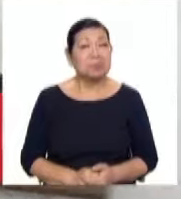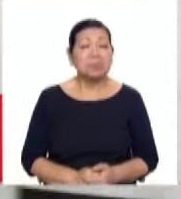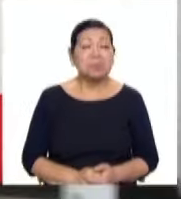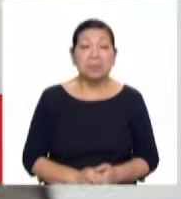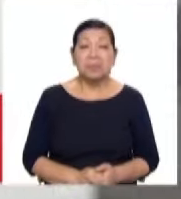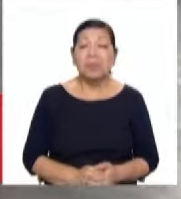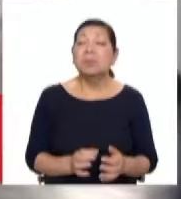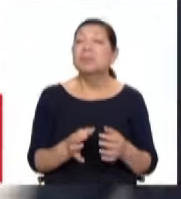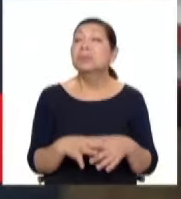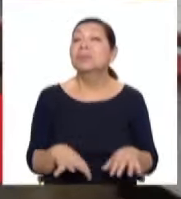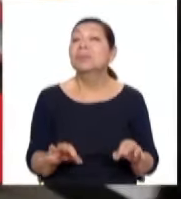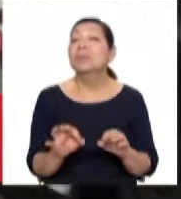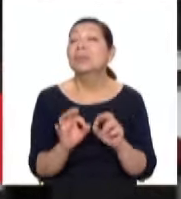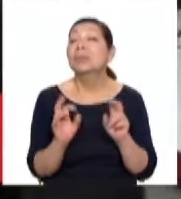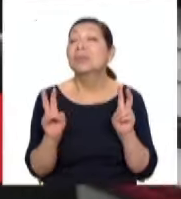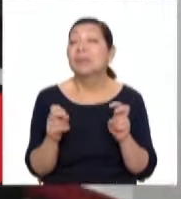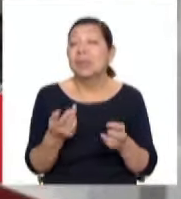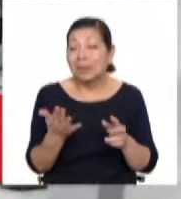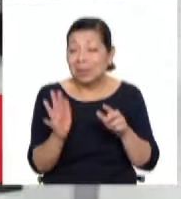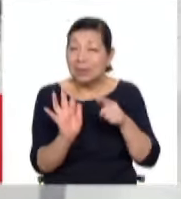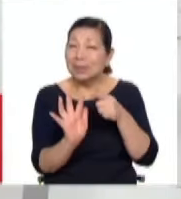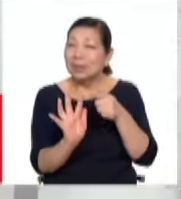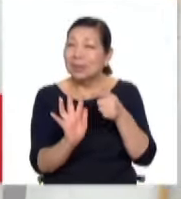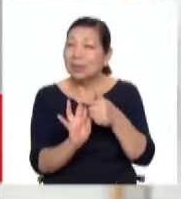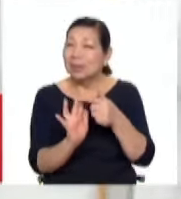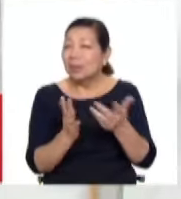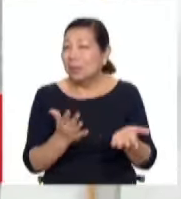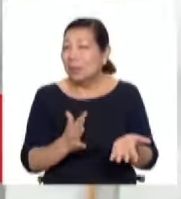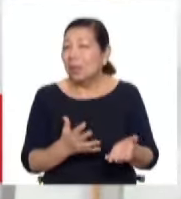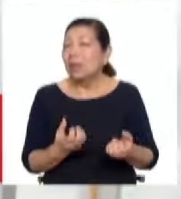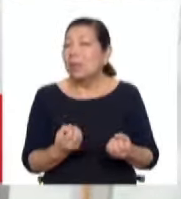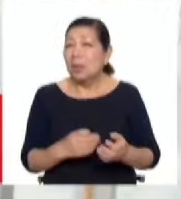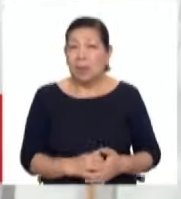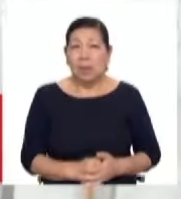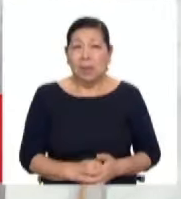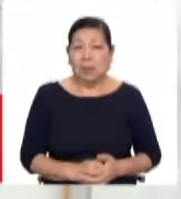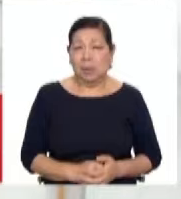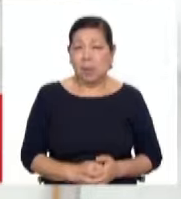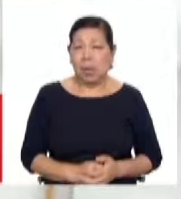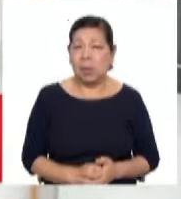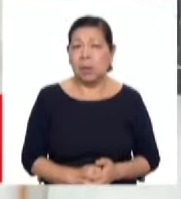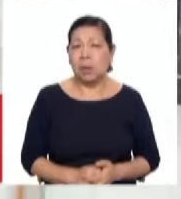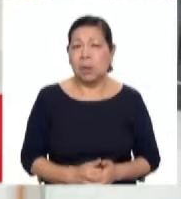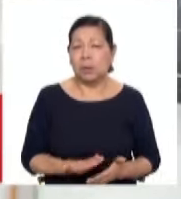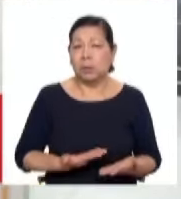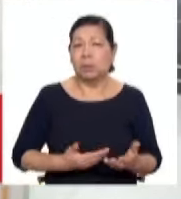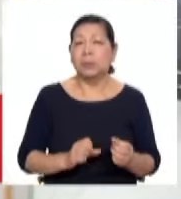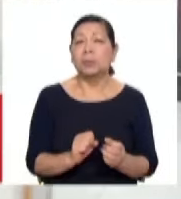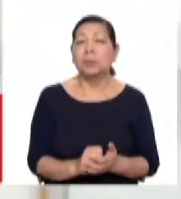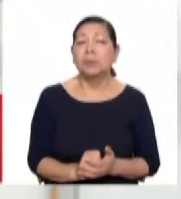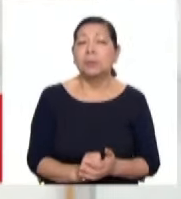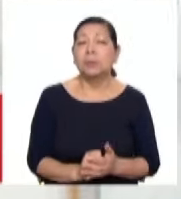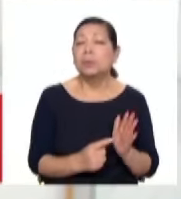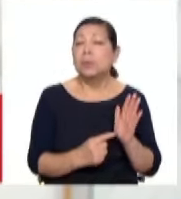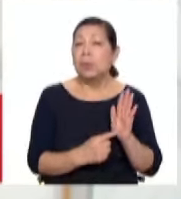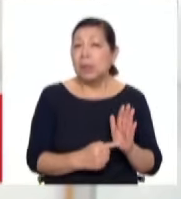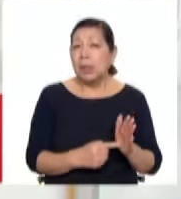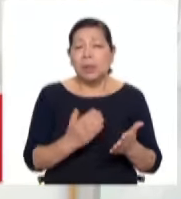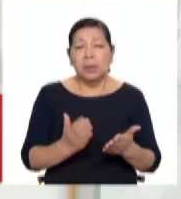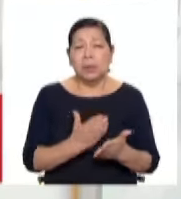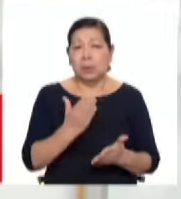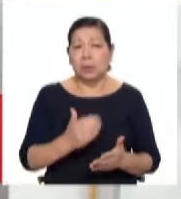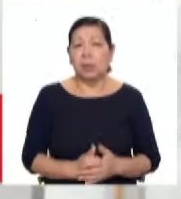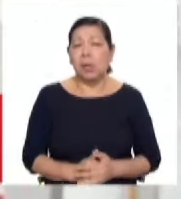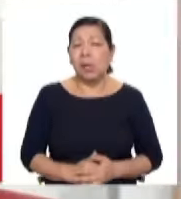de los aspectos importantes es el tema de las huellas dactilares, ¿no? ¿Cuántas huellas dactilares presentan